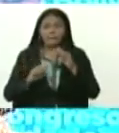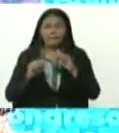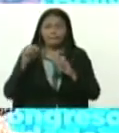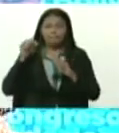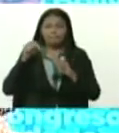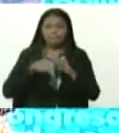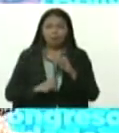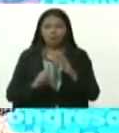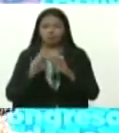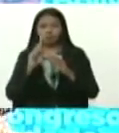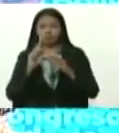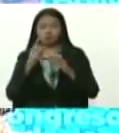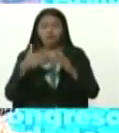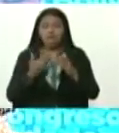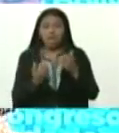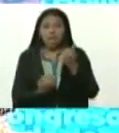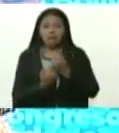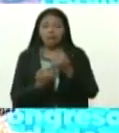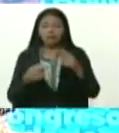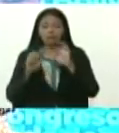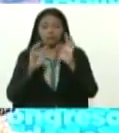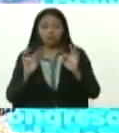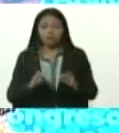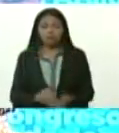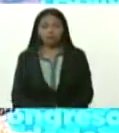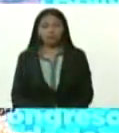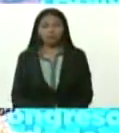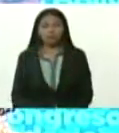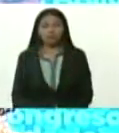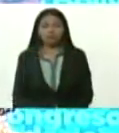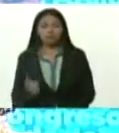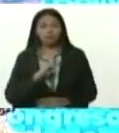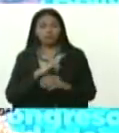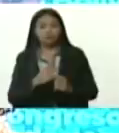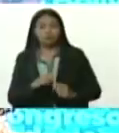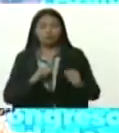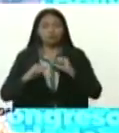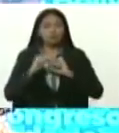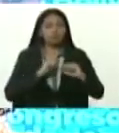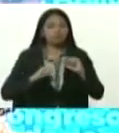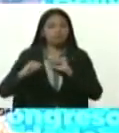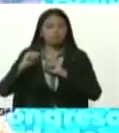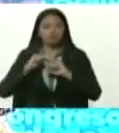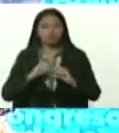arriba, en las bases, un poderoso movimiento